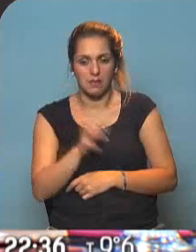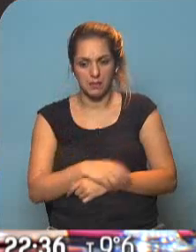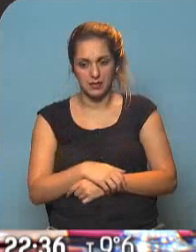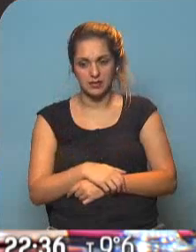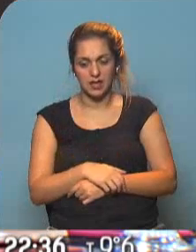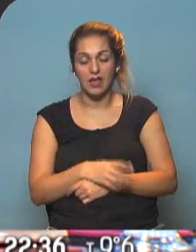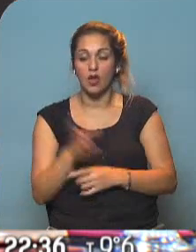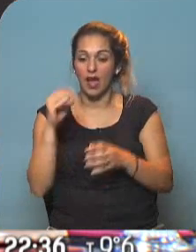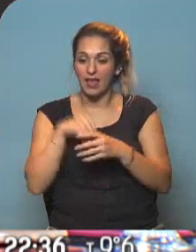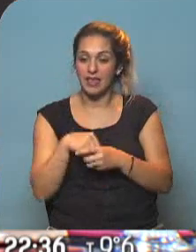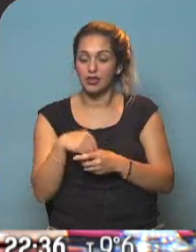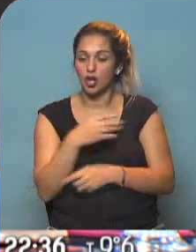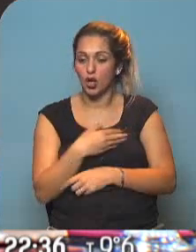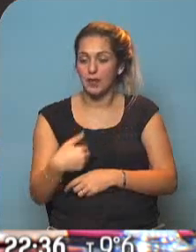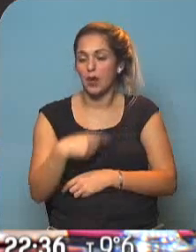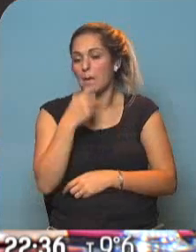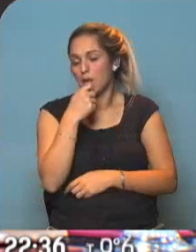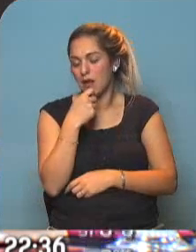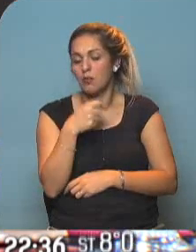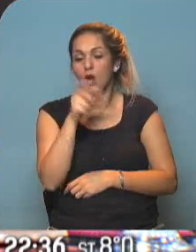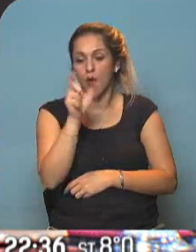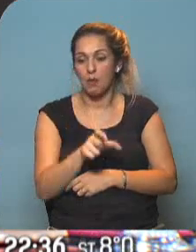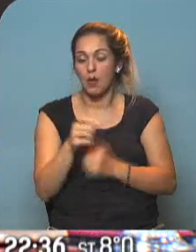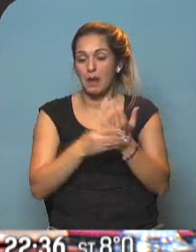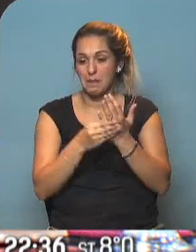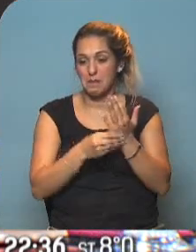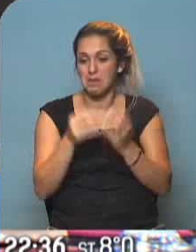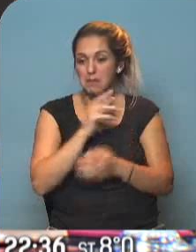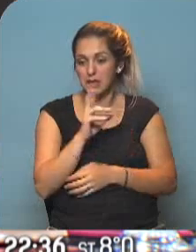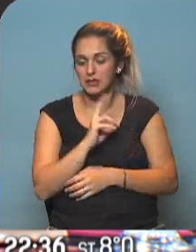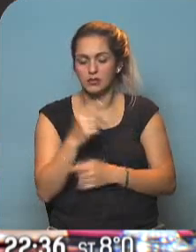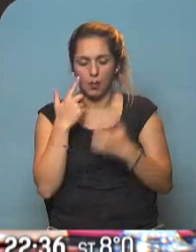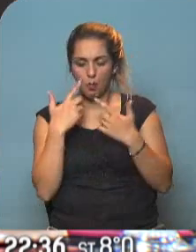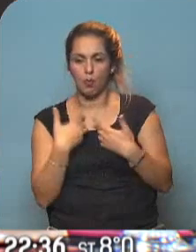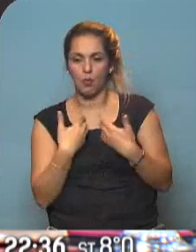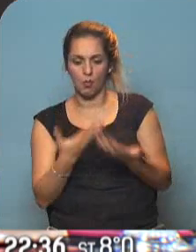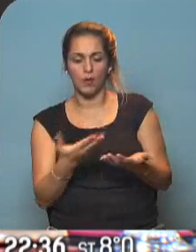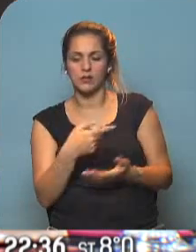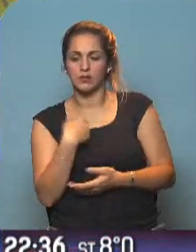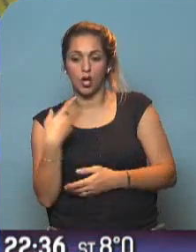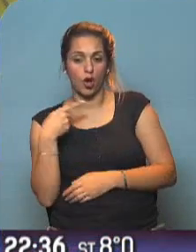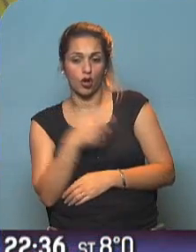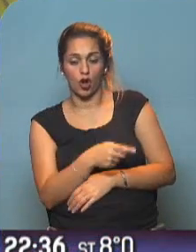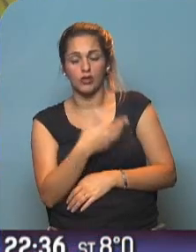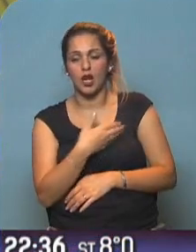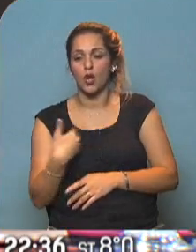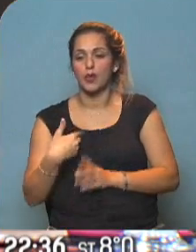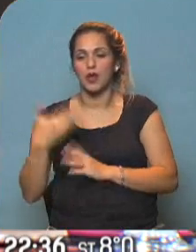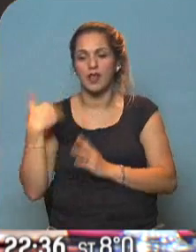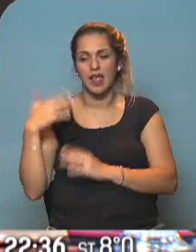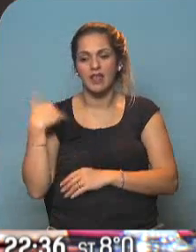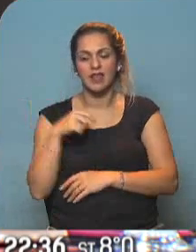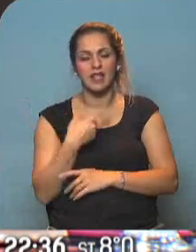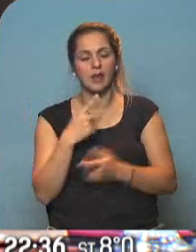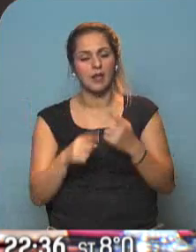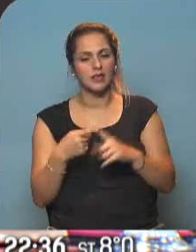dentro del gobierno, por ejemplo, la ministra de Sanidad es una ministra que se mostró en contra de una medida que se había tomado en el gobierno anterior y que tenía